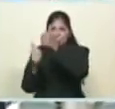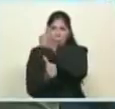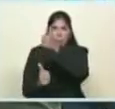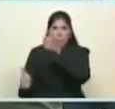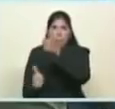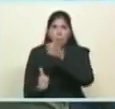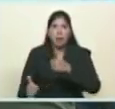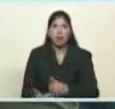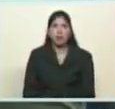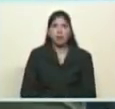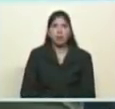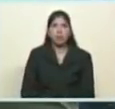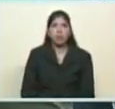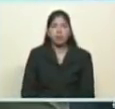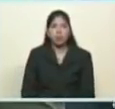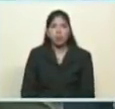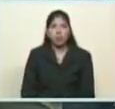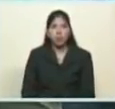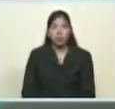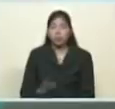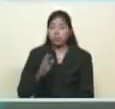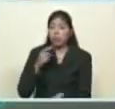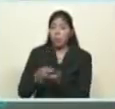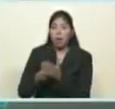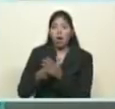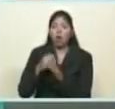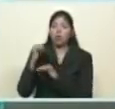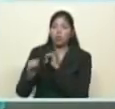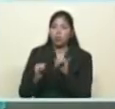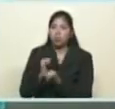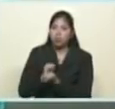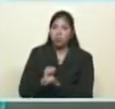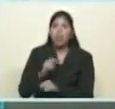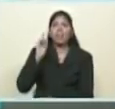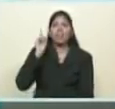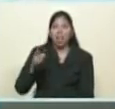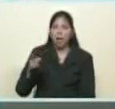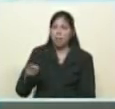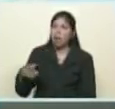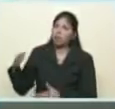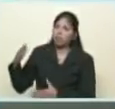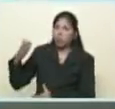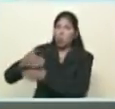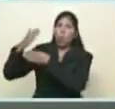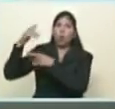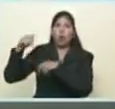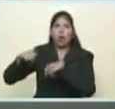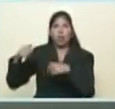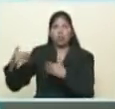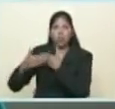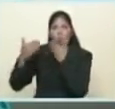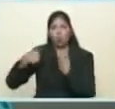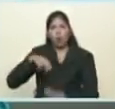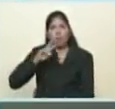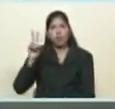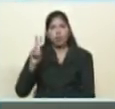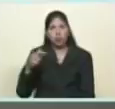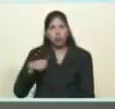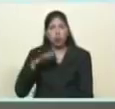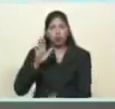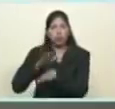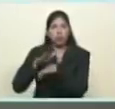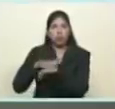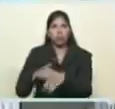pagos externos de Venezuela y la lucha contra el bloqueo y la persecución financiera contra nuestro país. Así lo